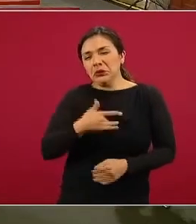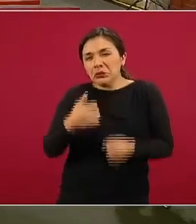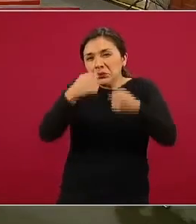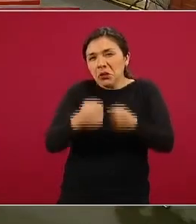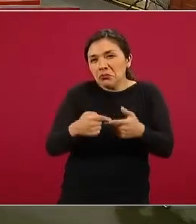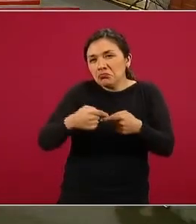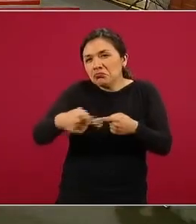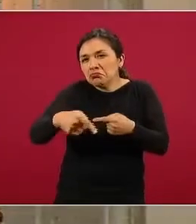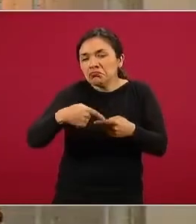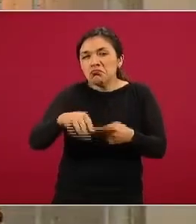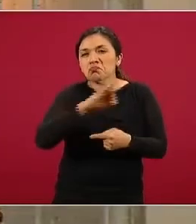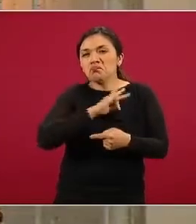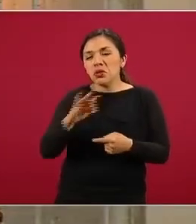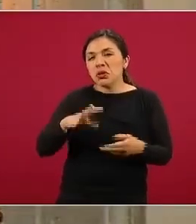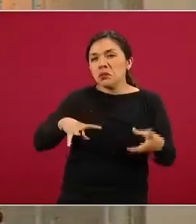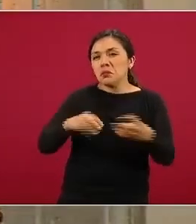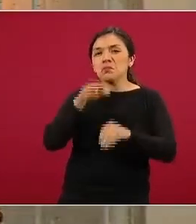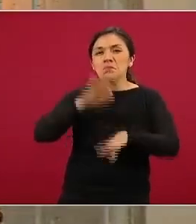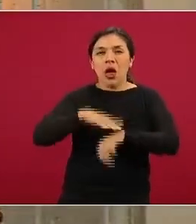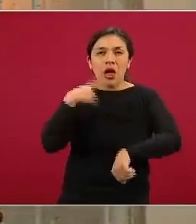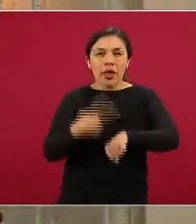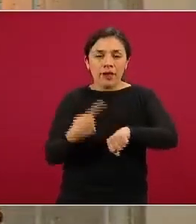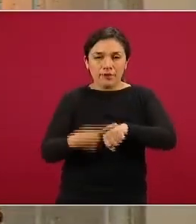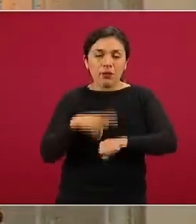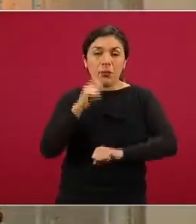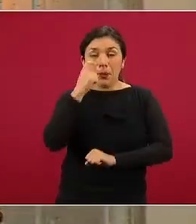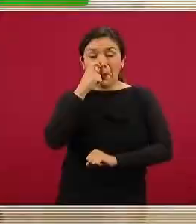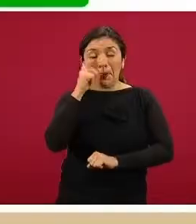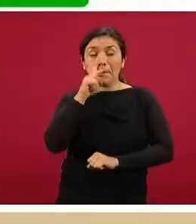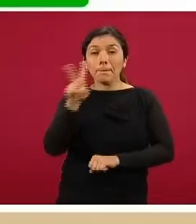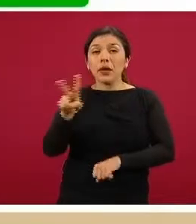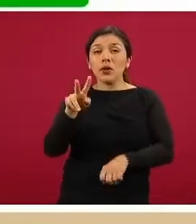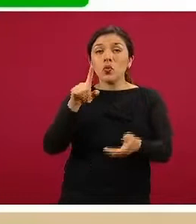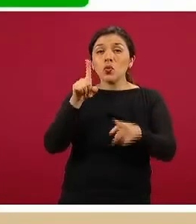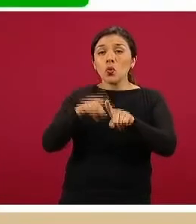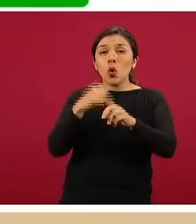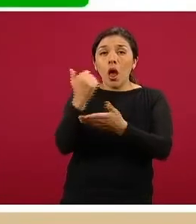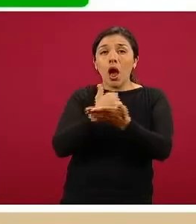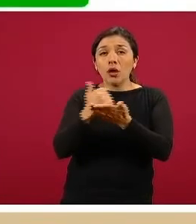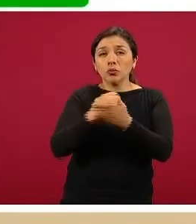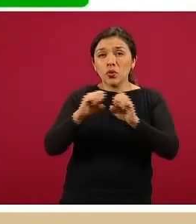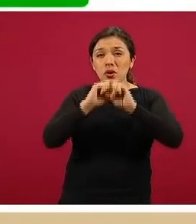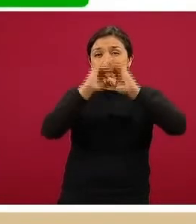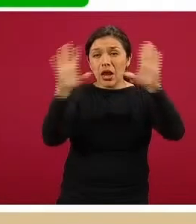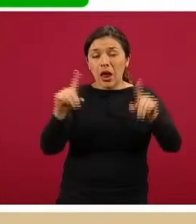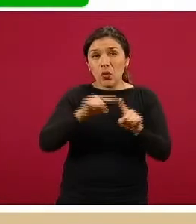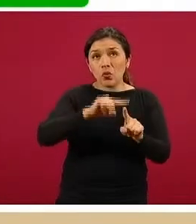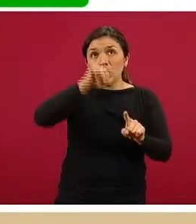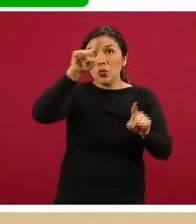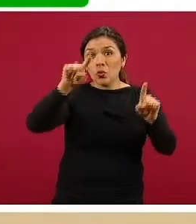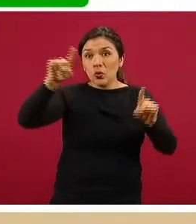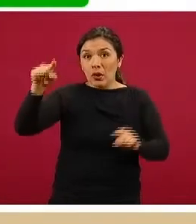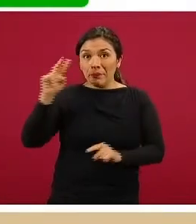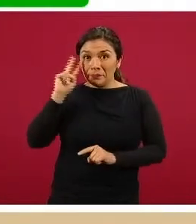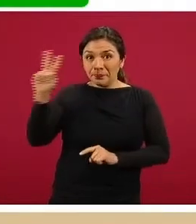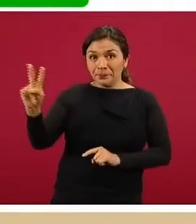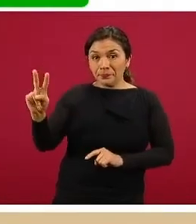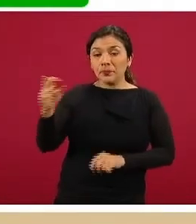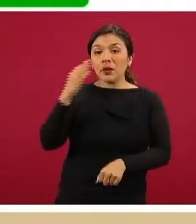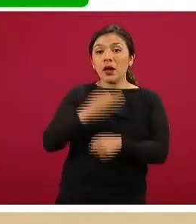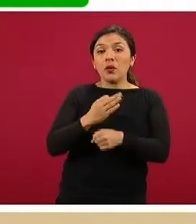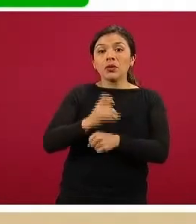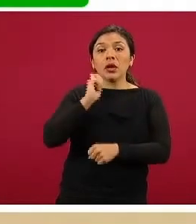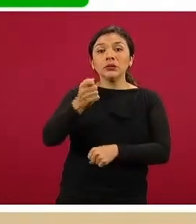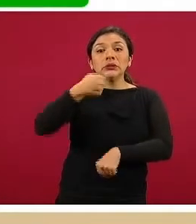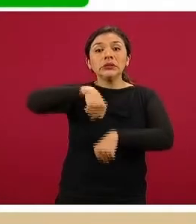una curva que es de casos estimados, que es precisamente el azul de color claro en la parte superior. Estamos en la